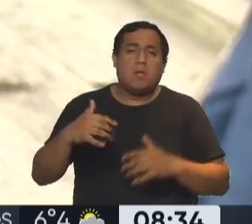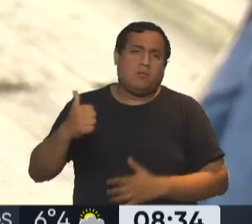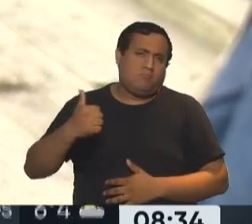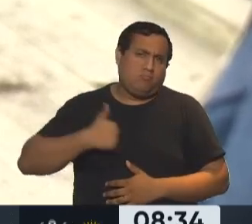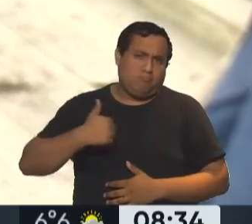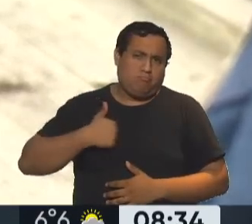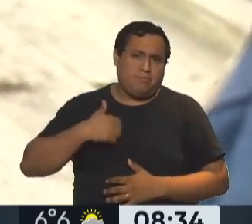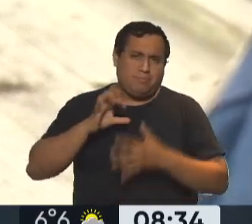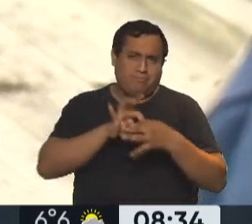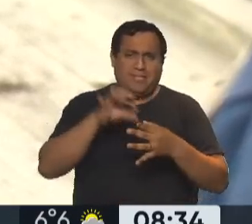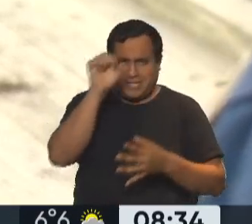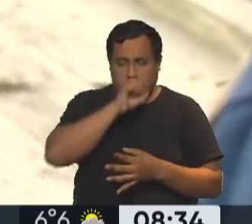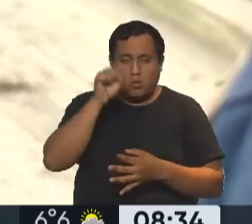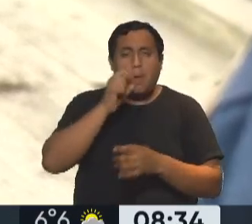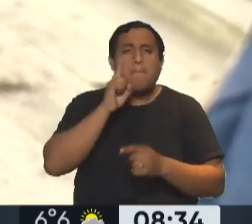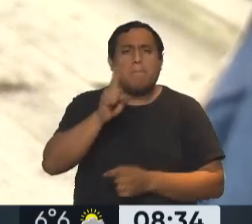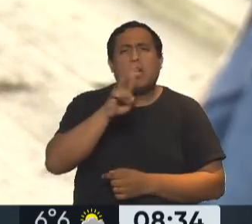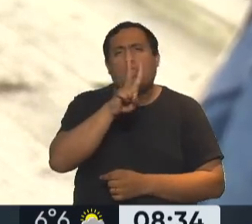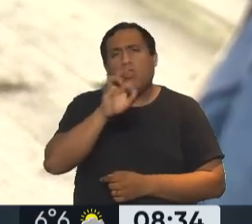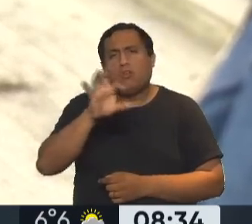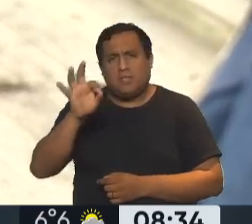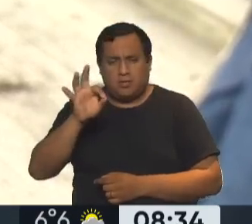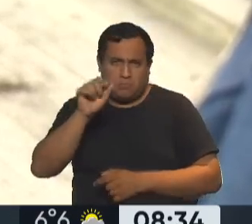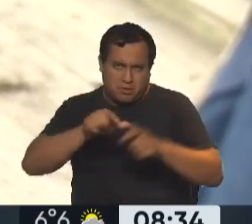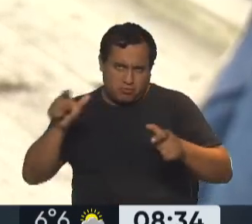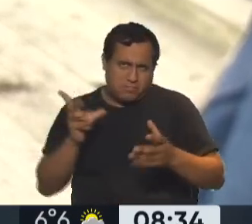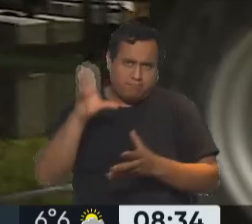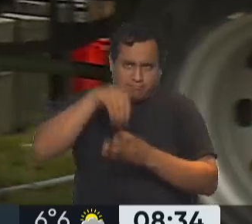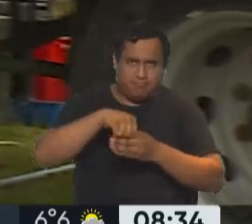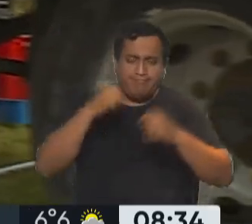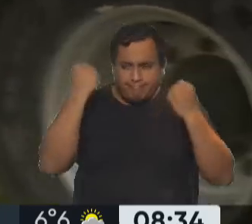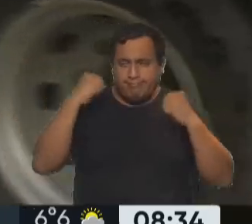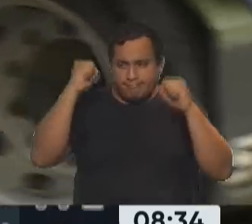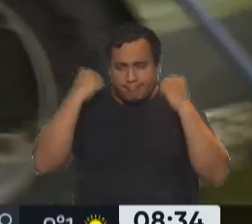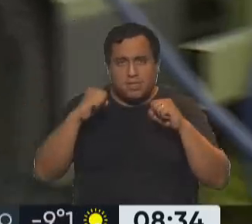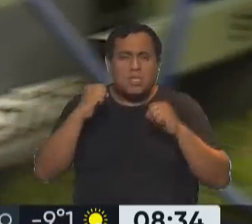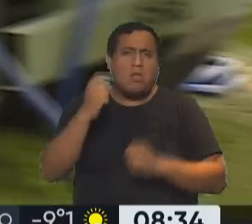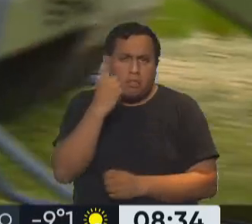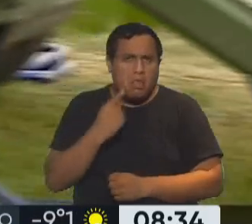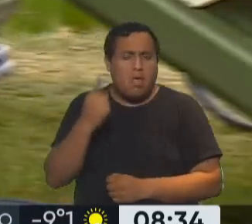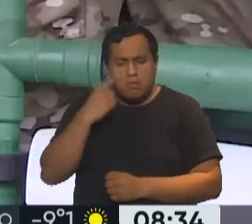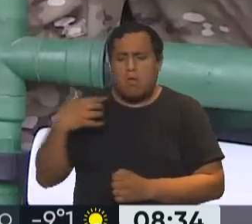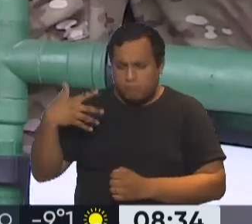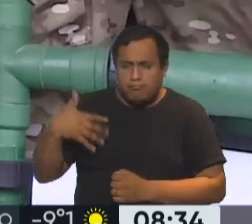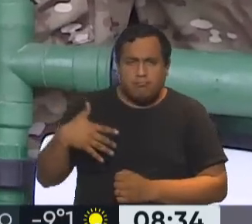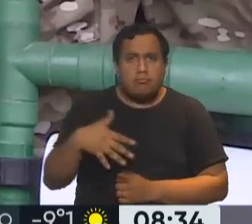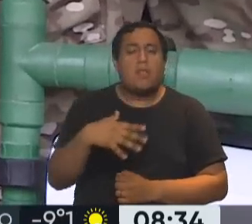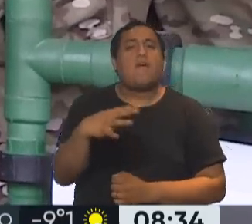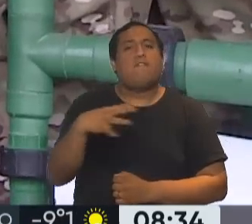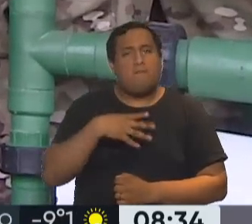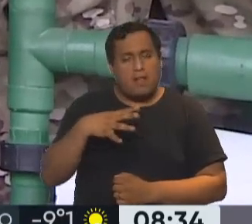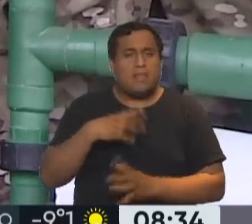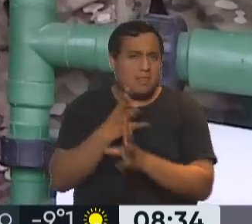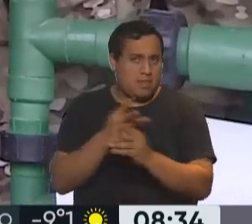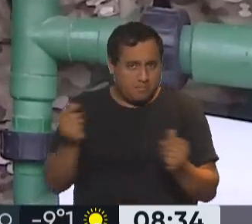ingenieros. Hay como 1.200 personas que han participado de estos ejercicios, que llevan varios días y que todavía falta terminar,